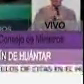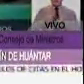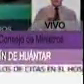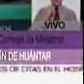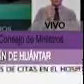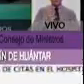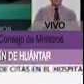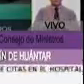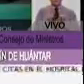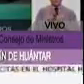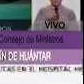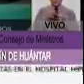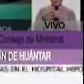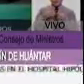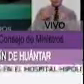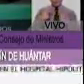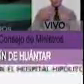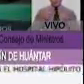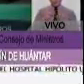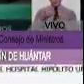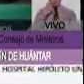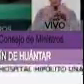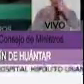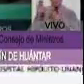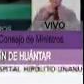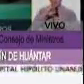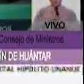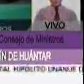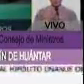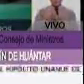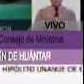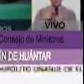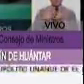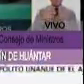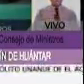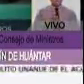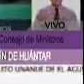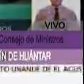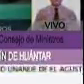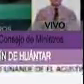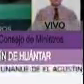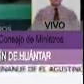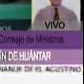estamos también muy preocupados con la existencia de este tipo de ilícitos,